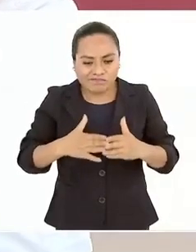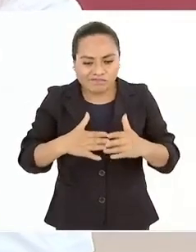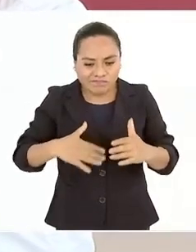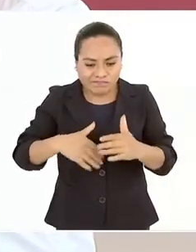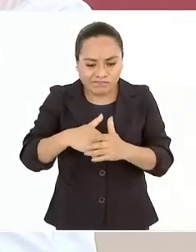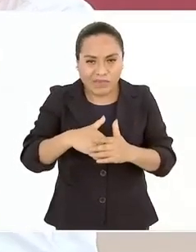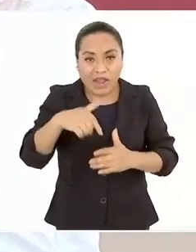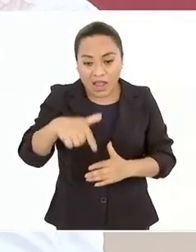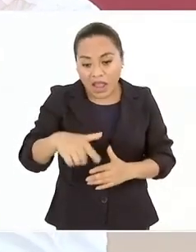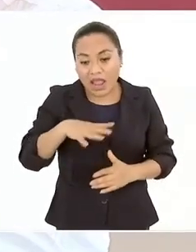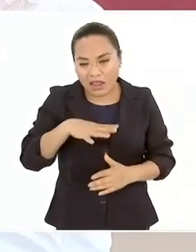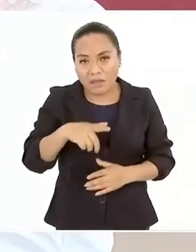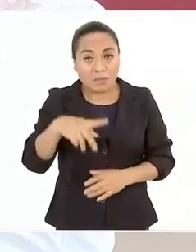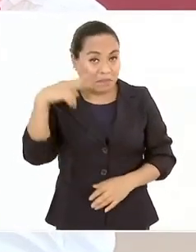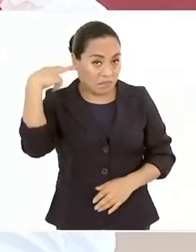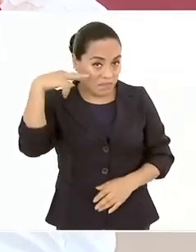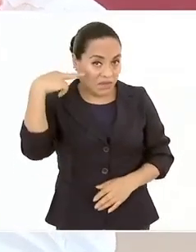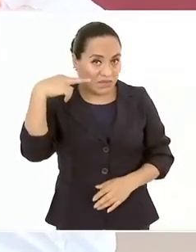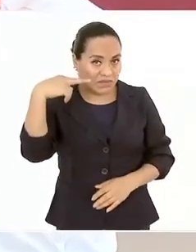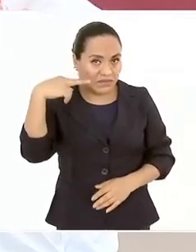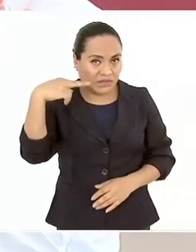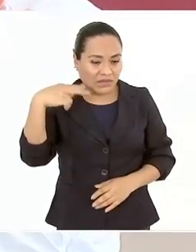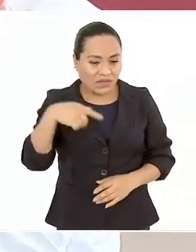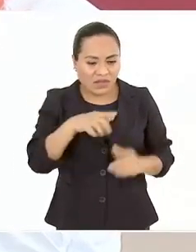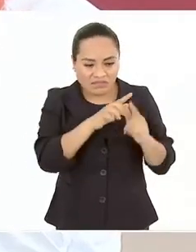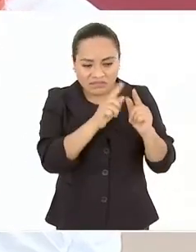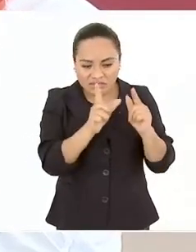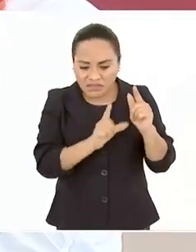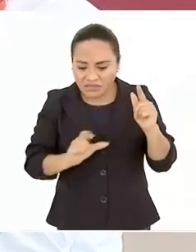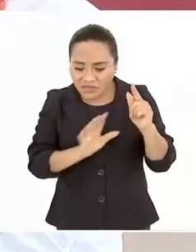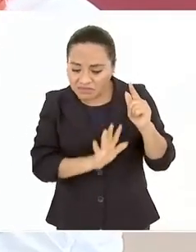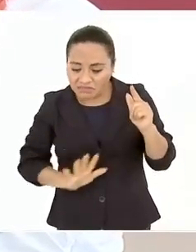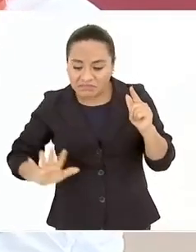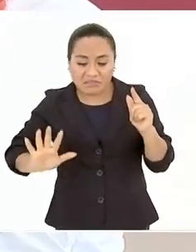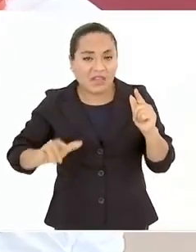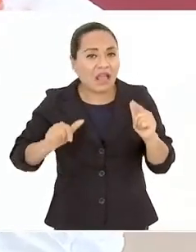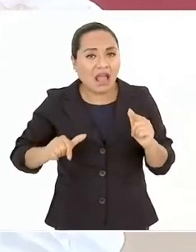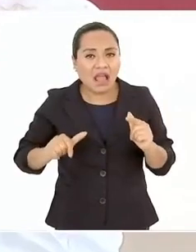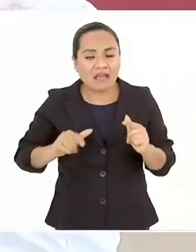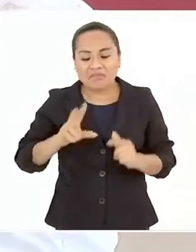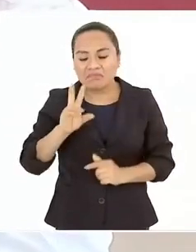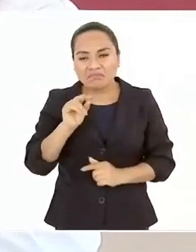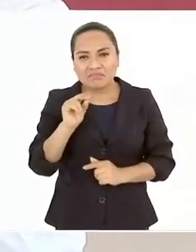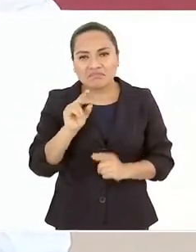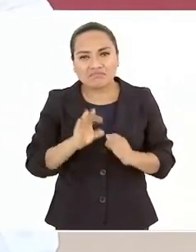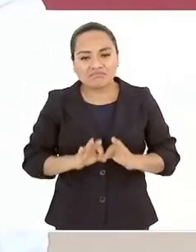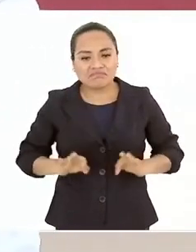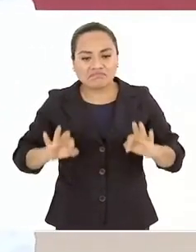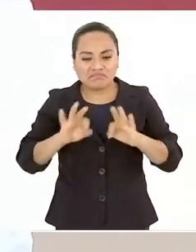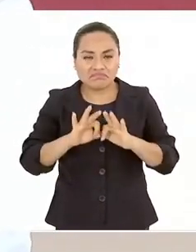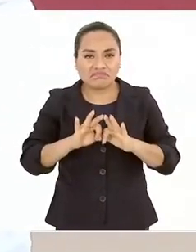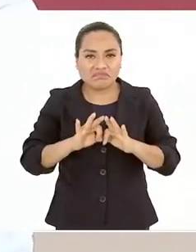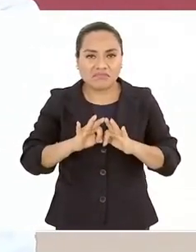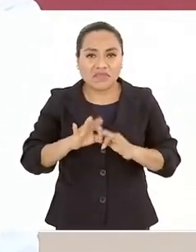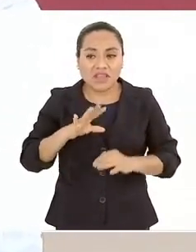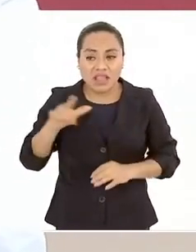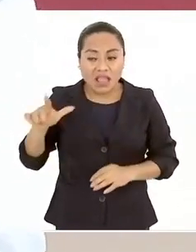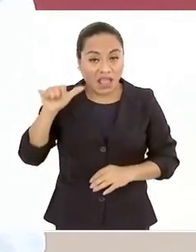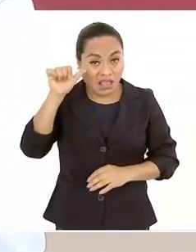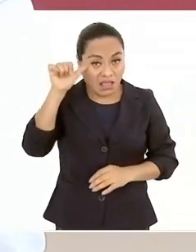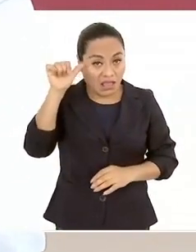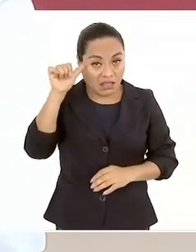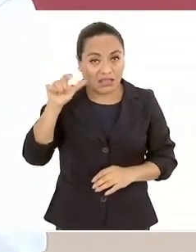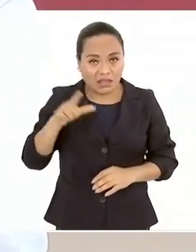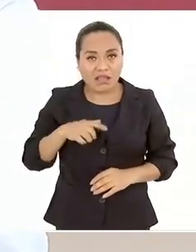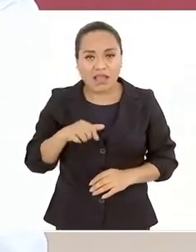Pacífico no eran importantes, porque Asia era una